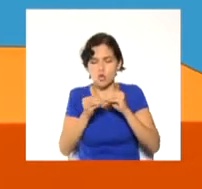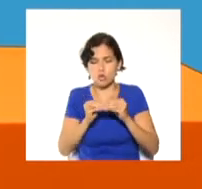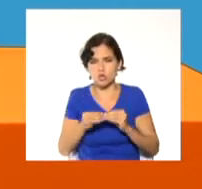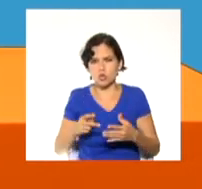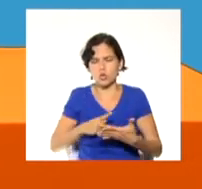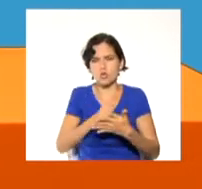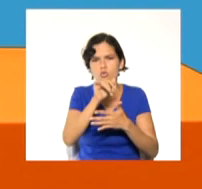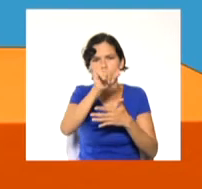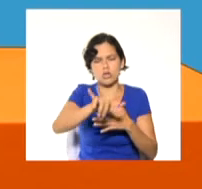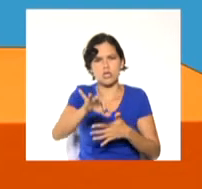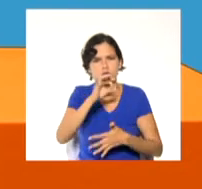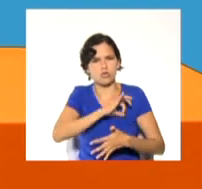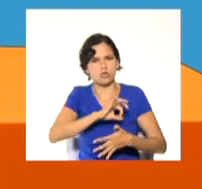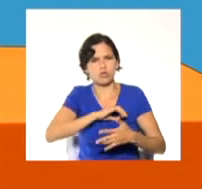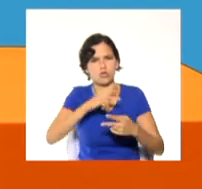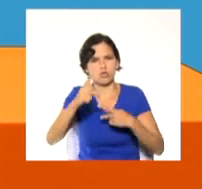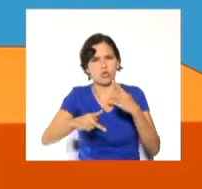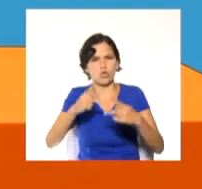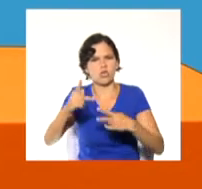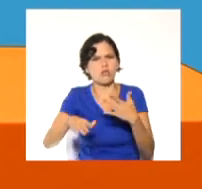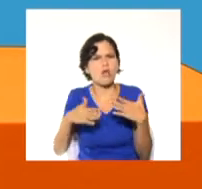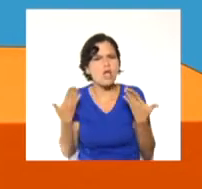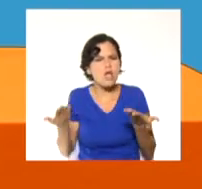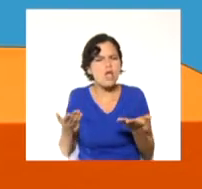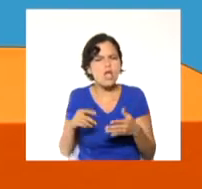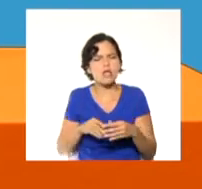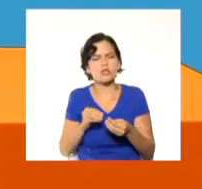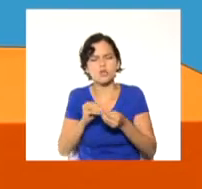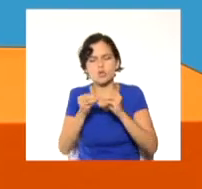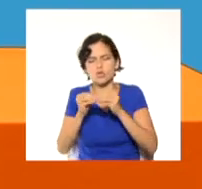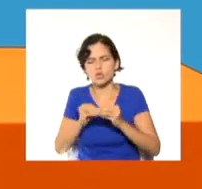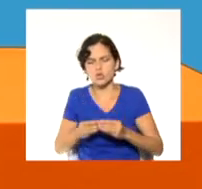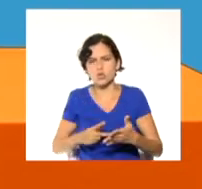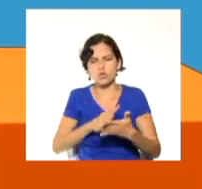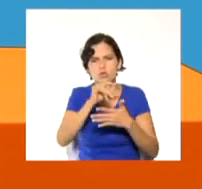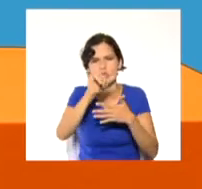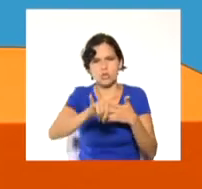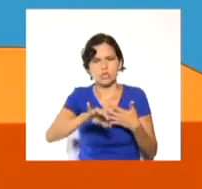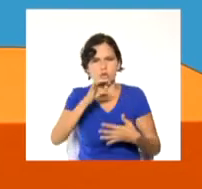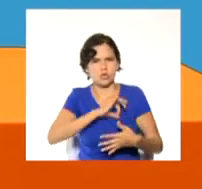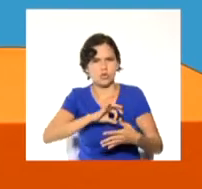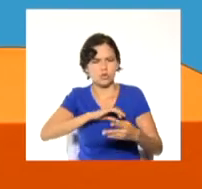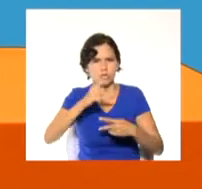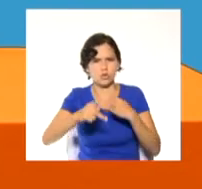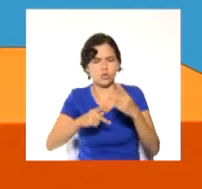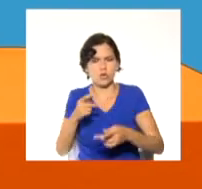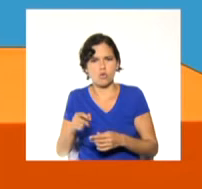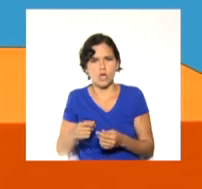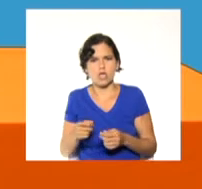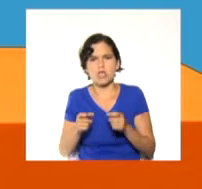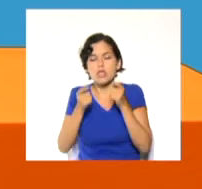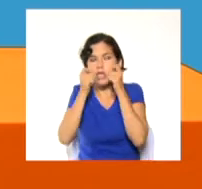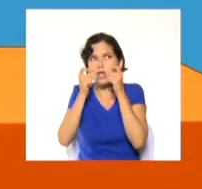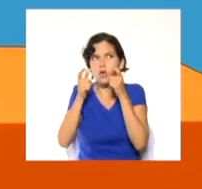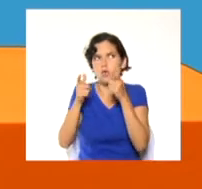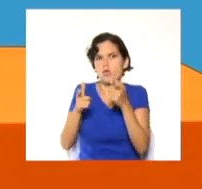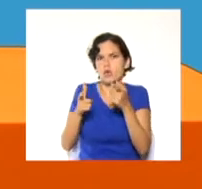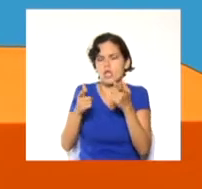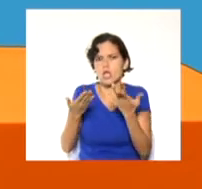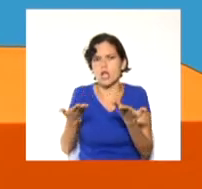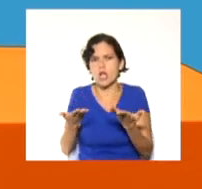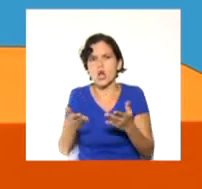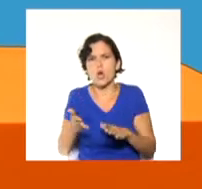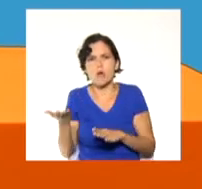proyecto socioproductivo. ¿Qué es construir un proyecto socioproductivo? Descubrir el potencial y